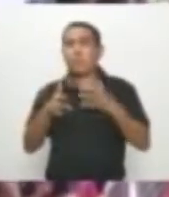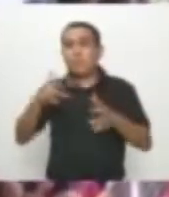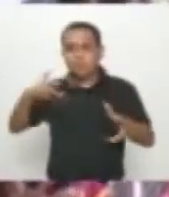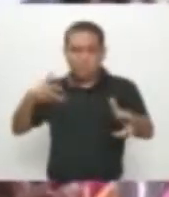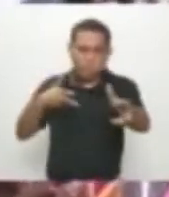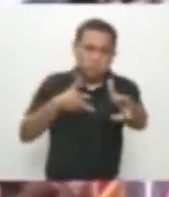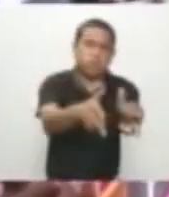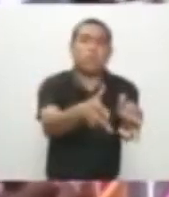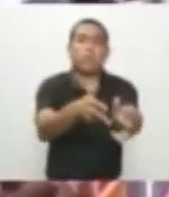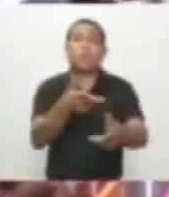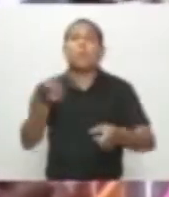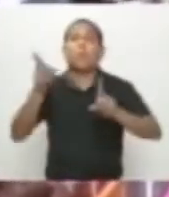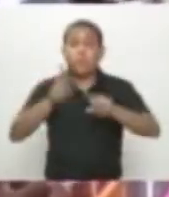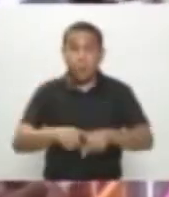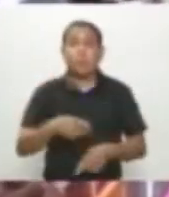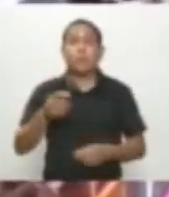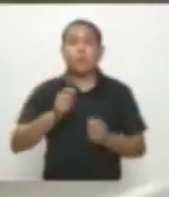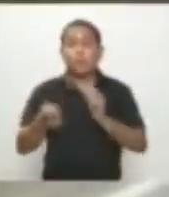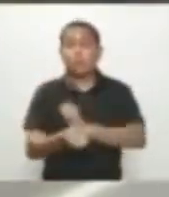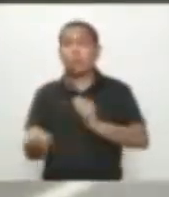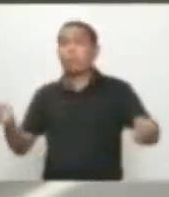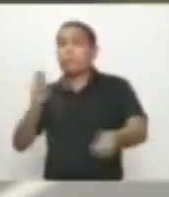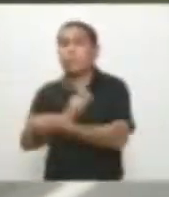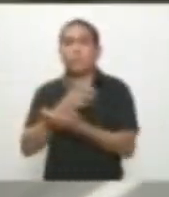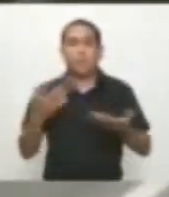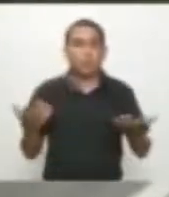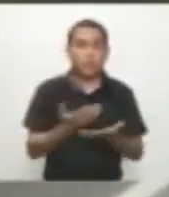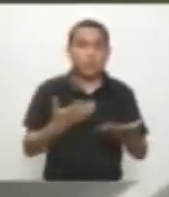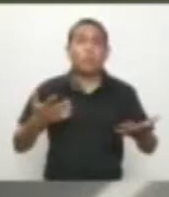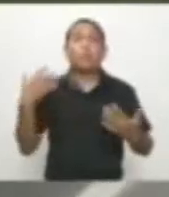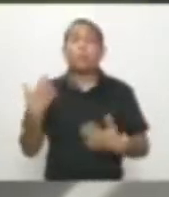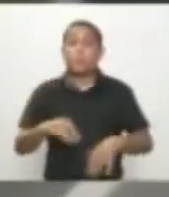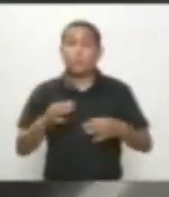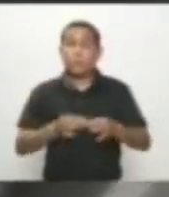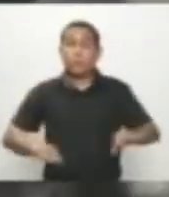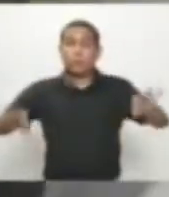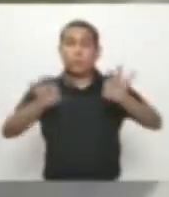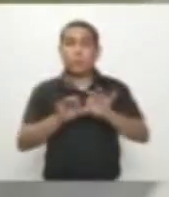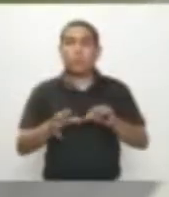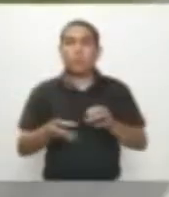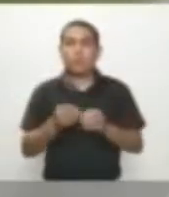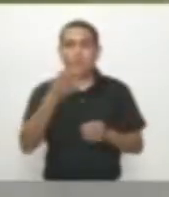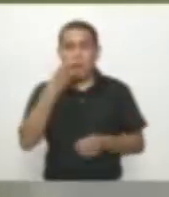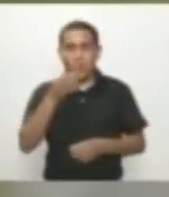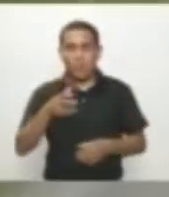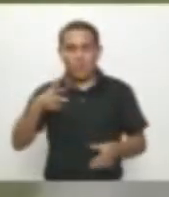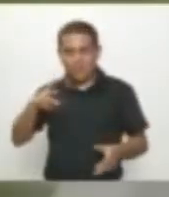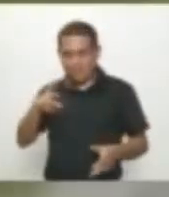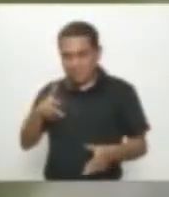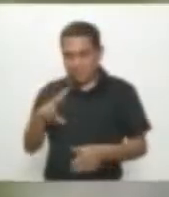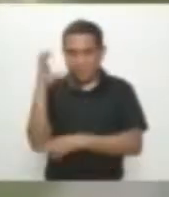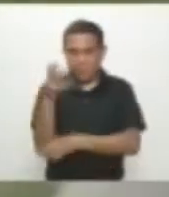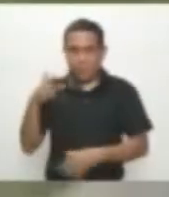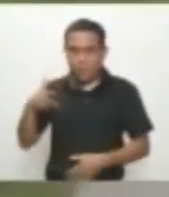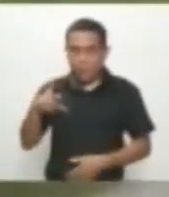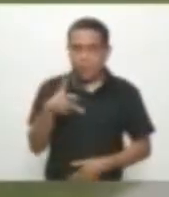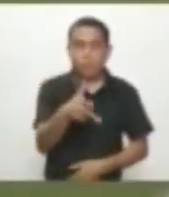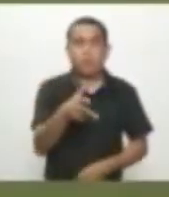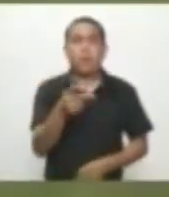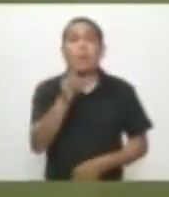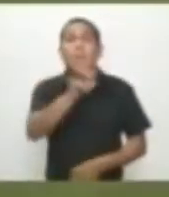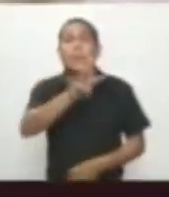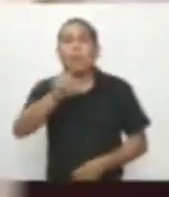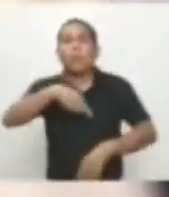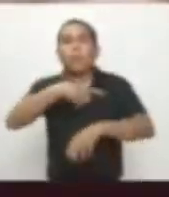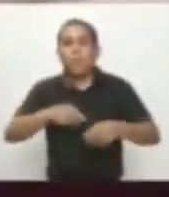que sí hubo un cambio trascendental en el general. Ahora, el ciclista de Movistar está solo a 31 segundos. De colocarse la maglia